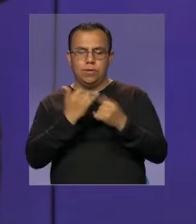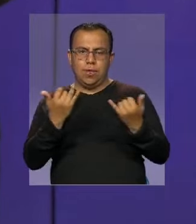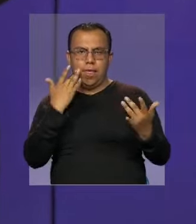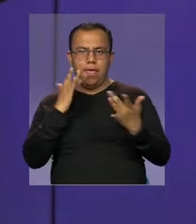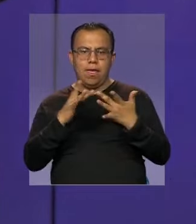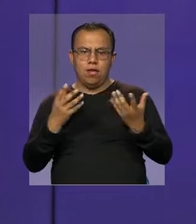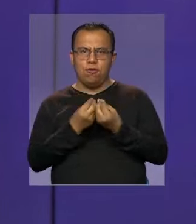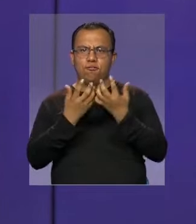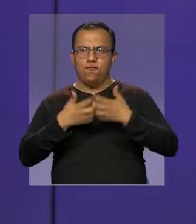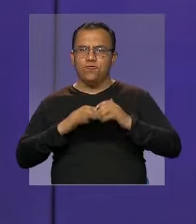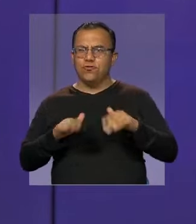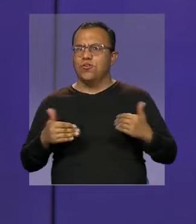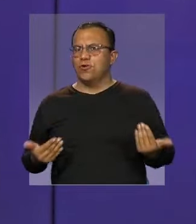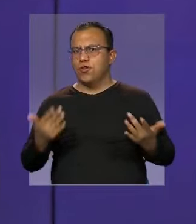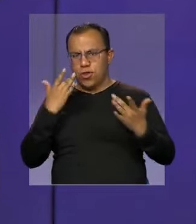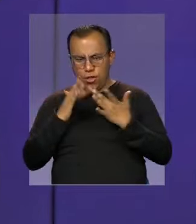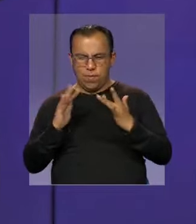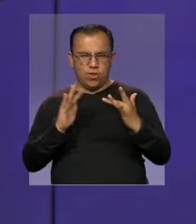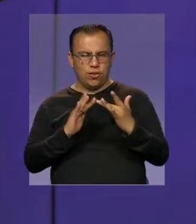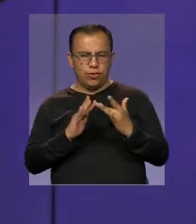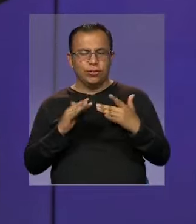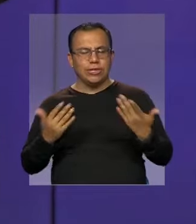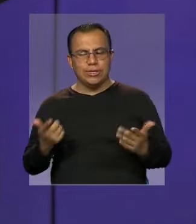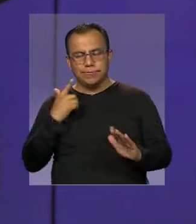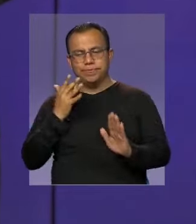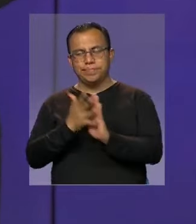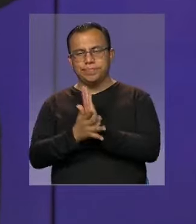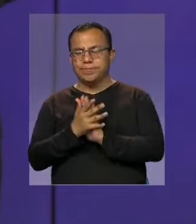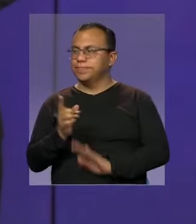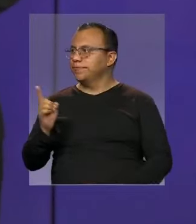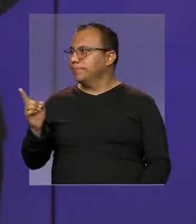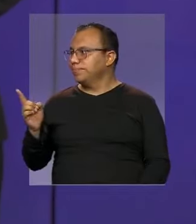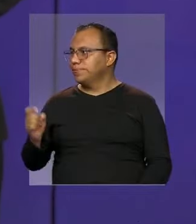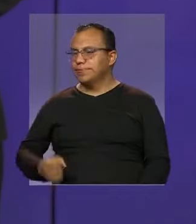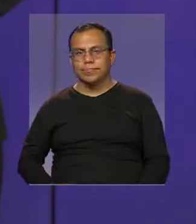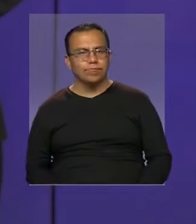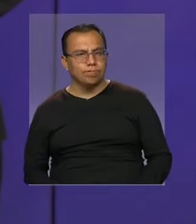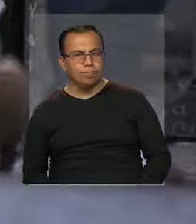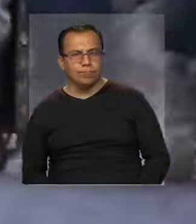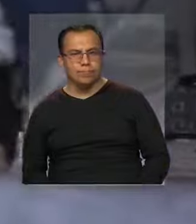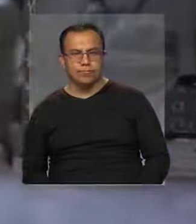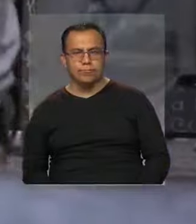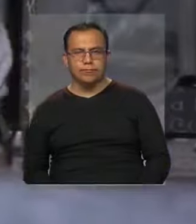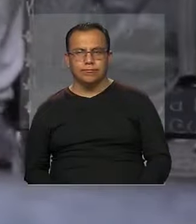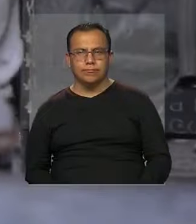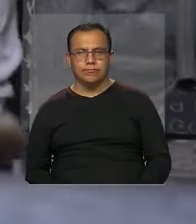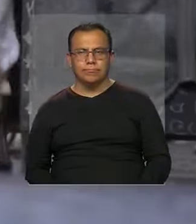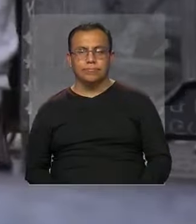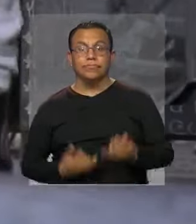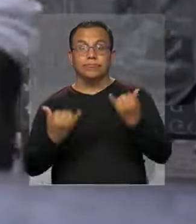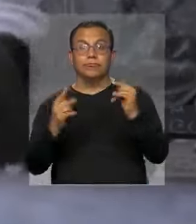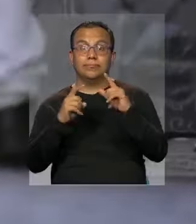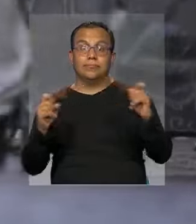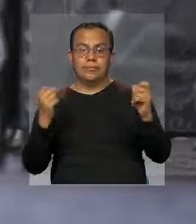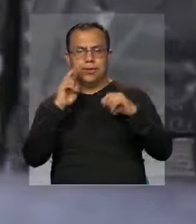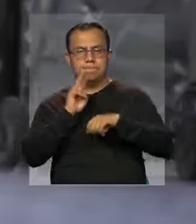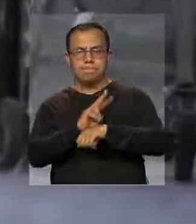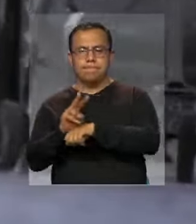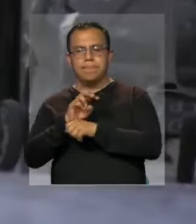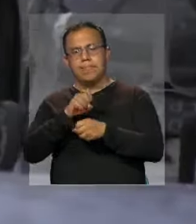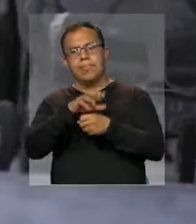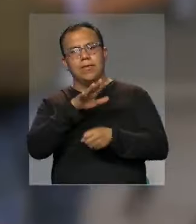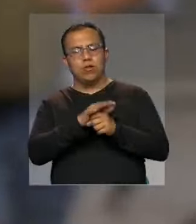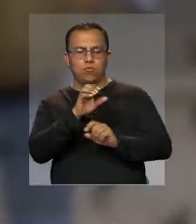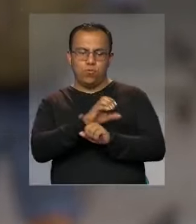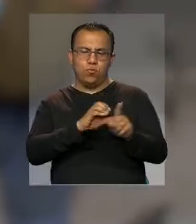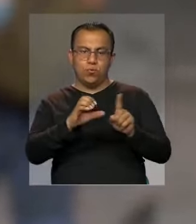¿Cómo funciona y cómo los pueden contactar? La información en la siguiente nota. De acuerdo con el Observatorio Distrital de